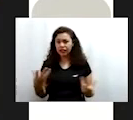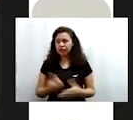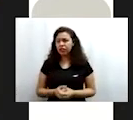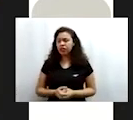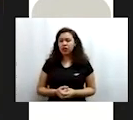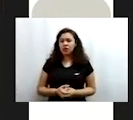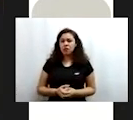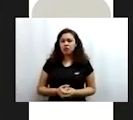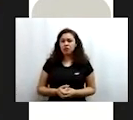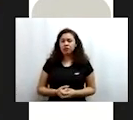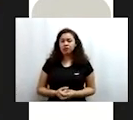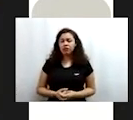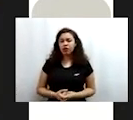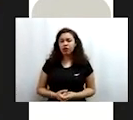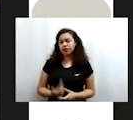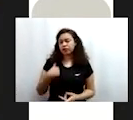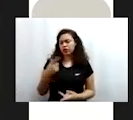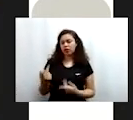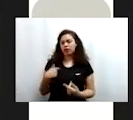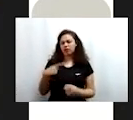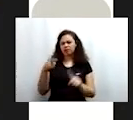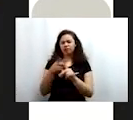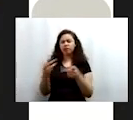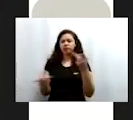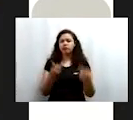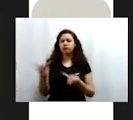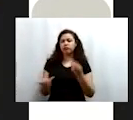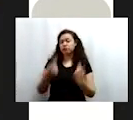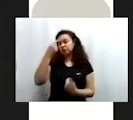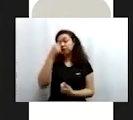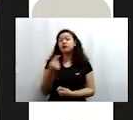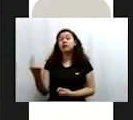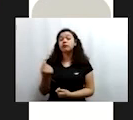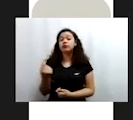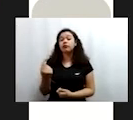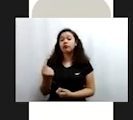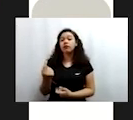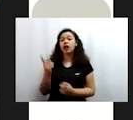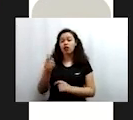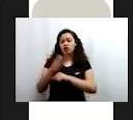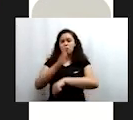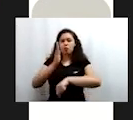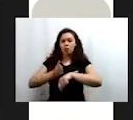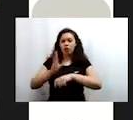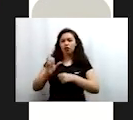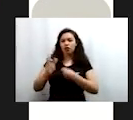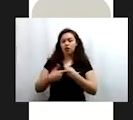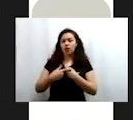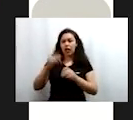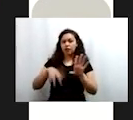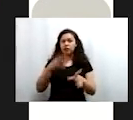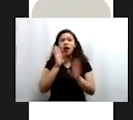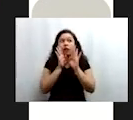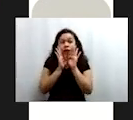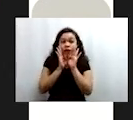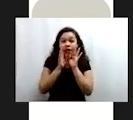con el fin que las preguntas que yo les estoy haciendo, con el fin de que te van a sancionar, porque después se corre de voz en voz, ay no, nos están